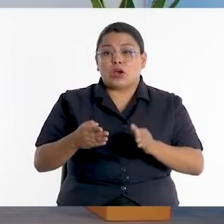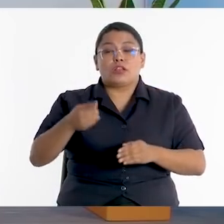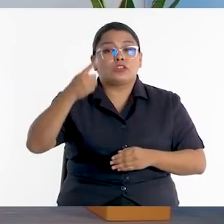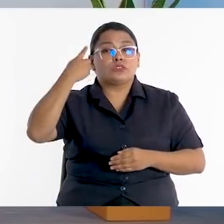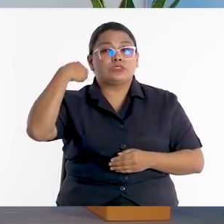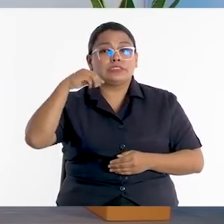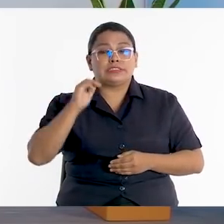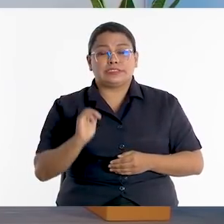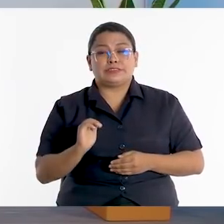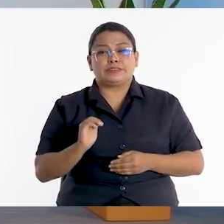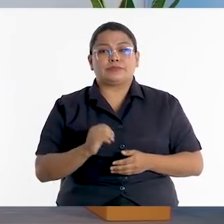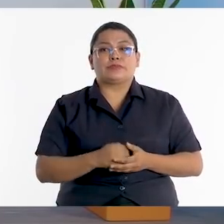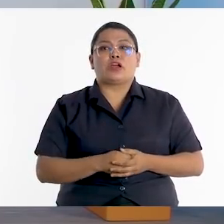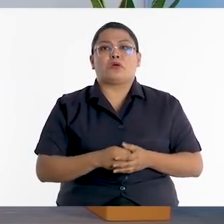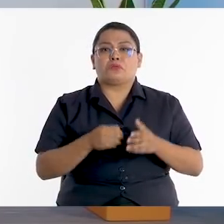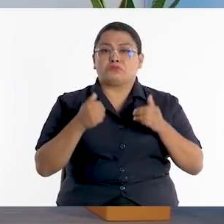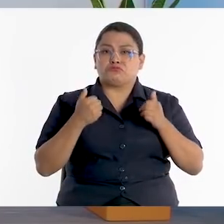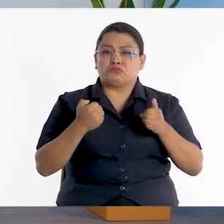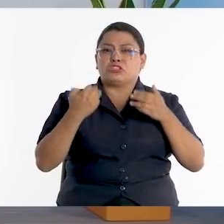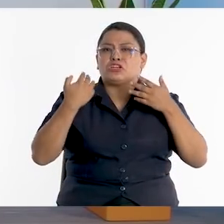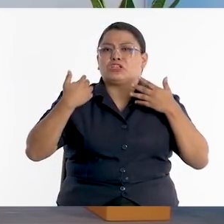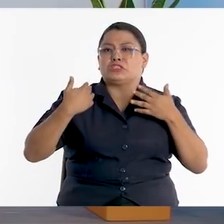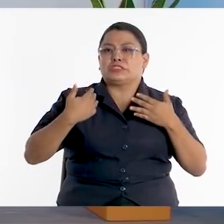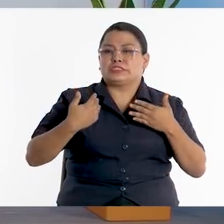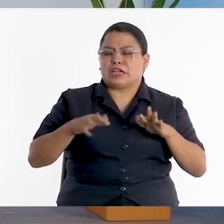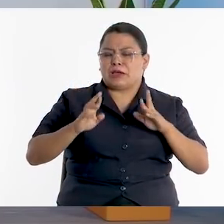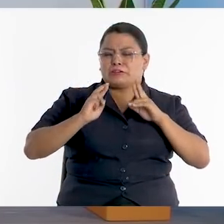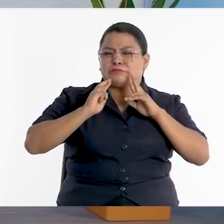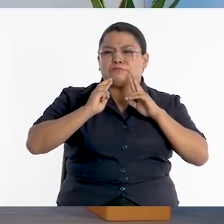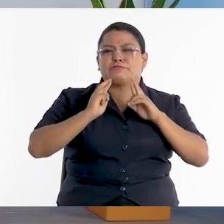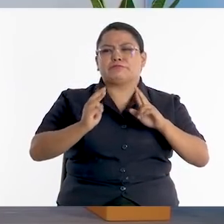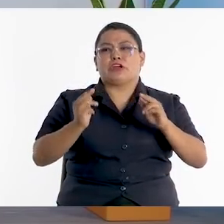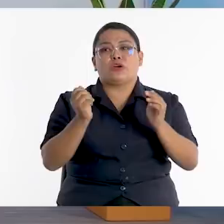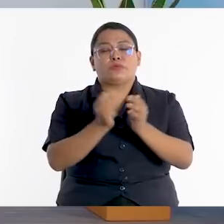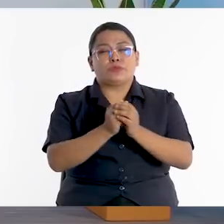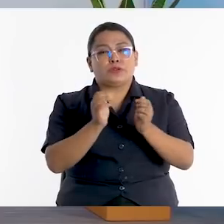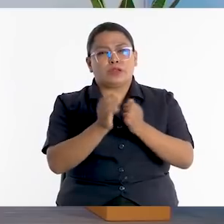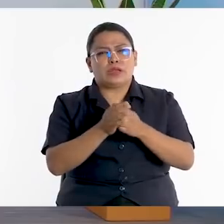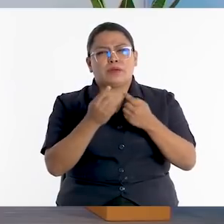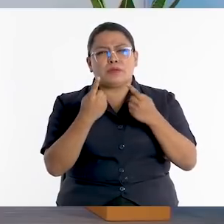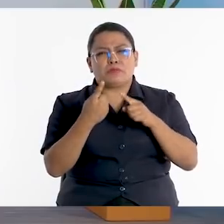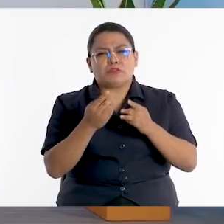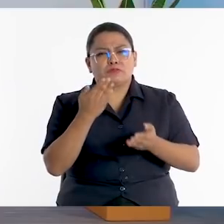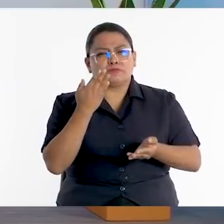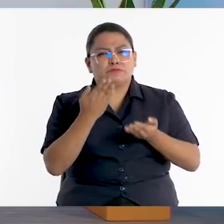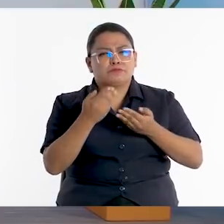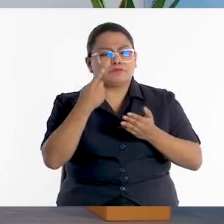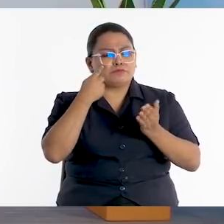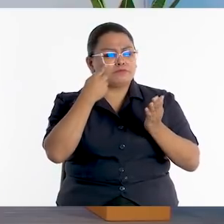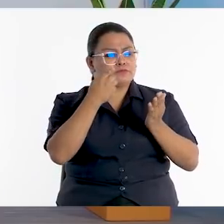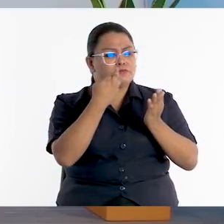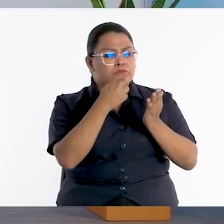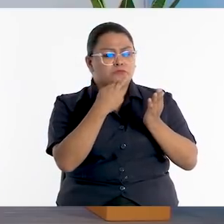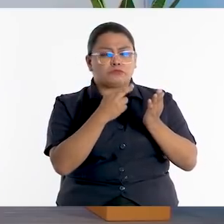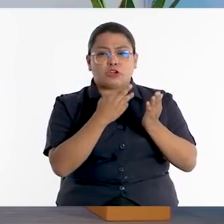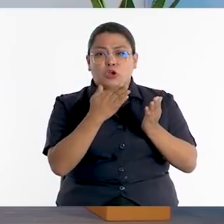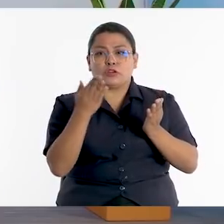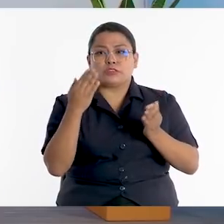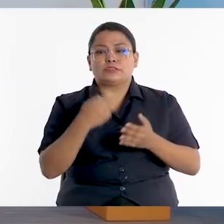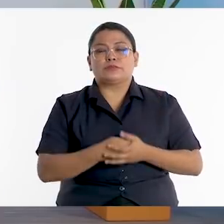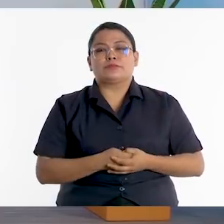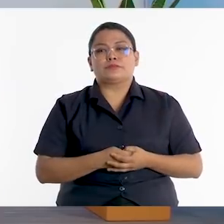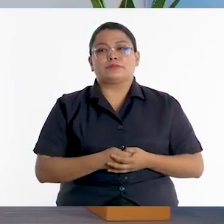niños. Bien, con esto ya hemos resuelto nuestro problema, pero ¿qué les parece si verificamos algunas